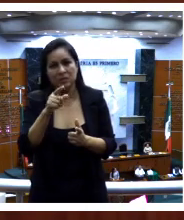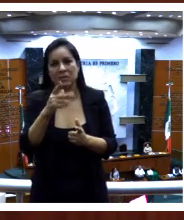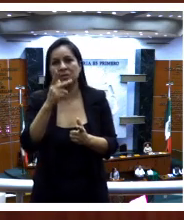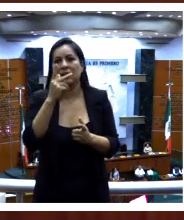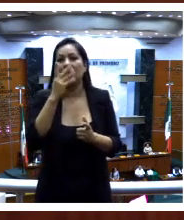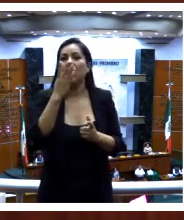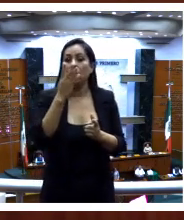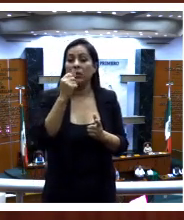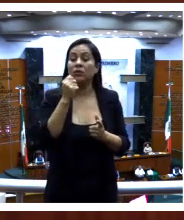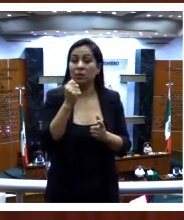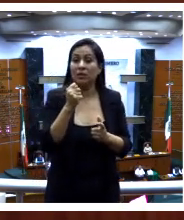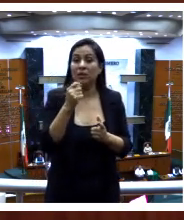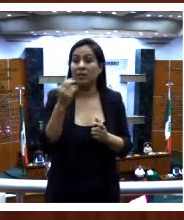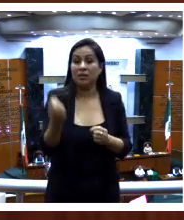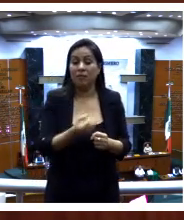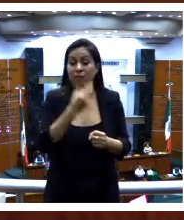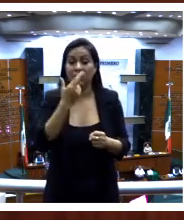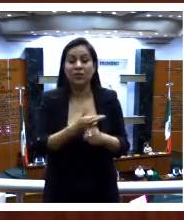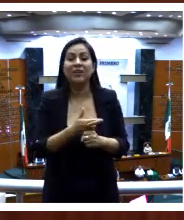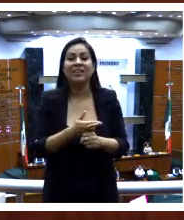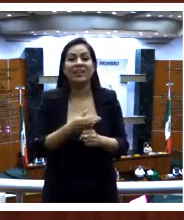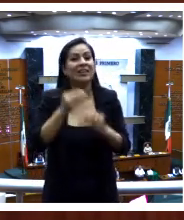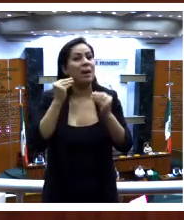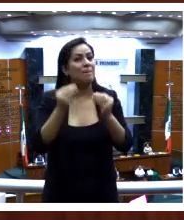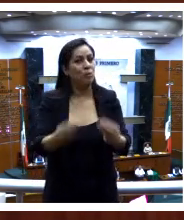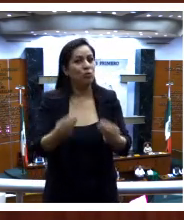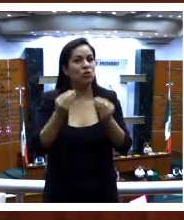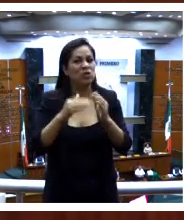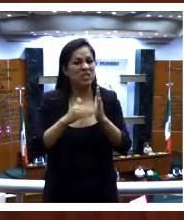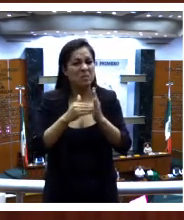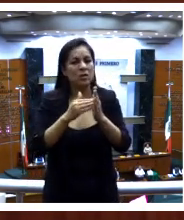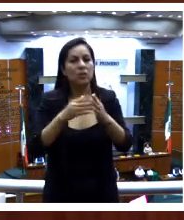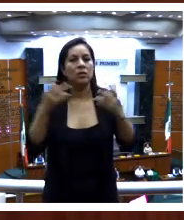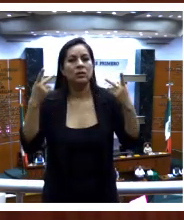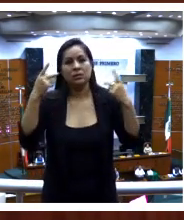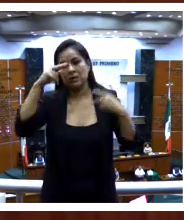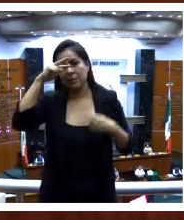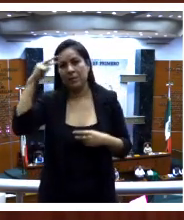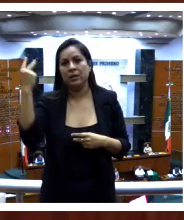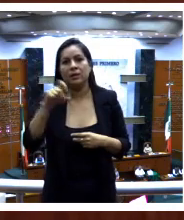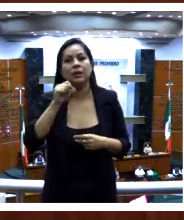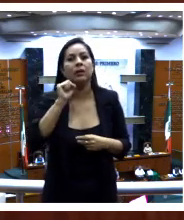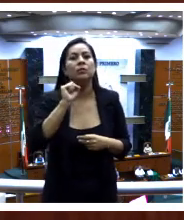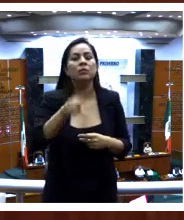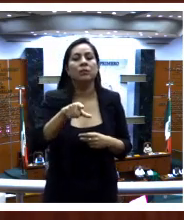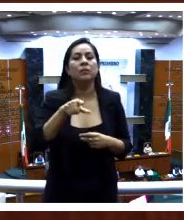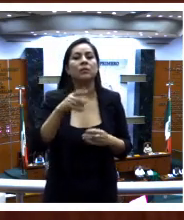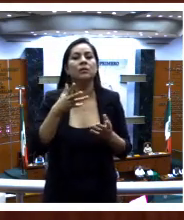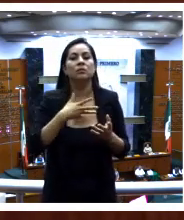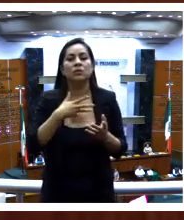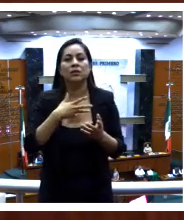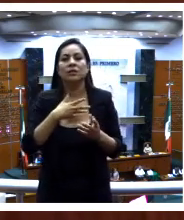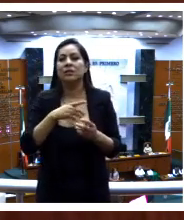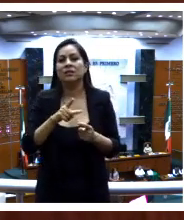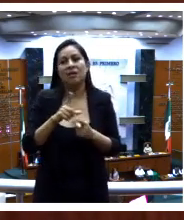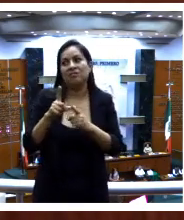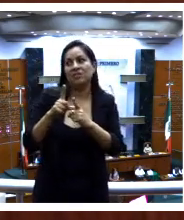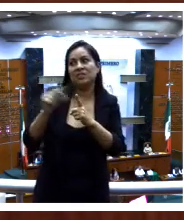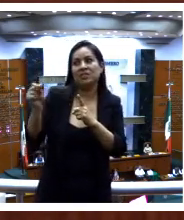cuarta transformación, que afortunadamente ya somos muchos y millones de mexicanos. Concluya, pero también diputada, existen quienes ya se